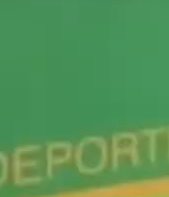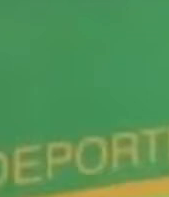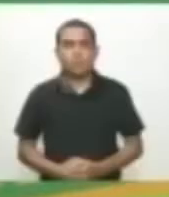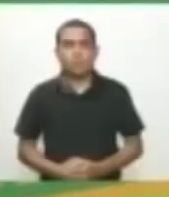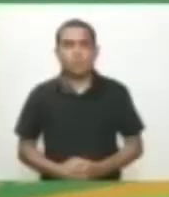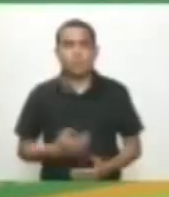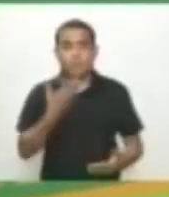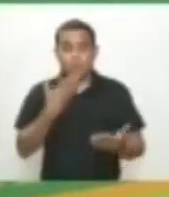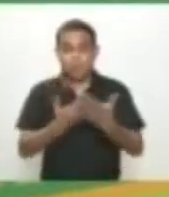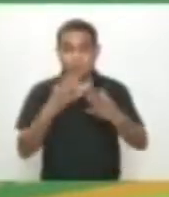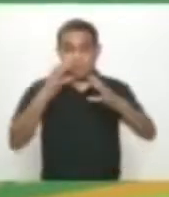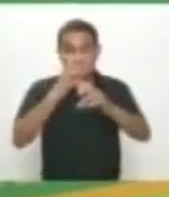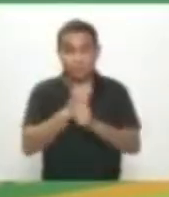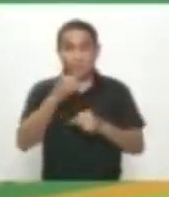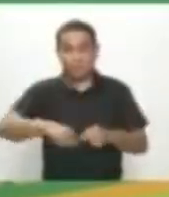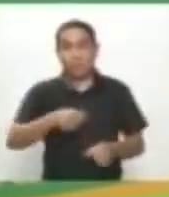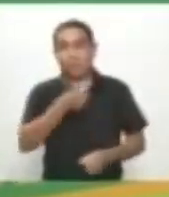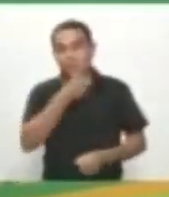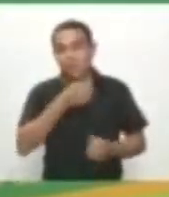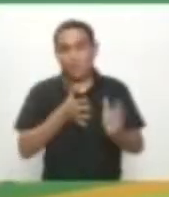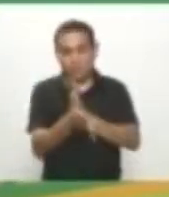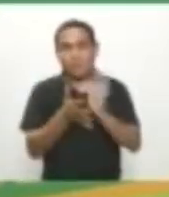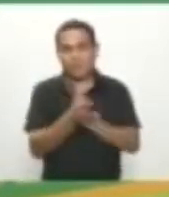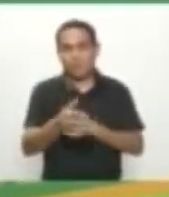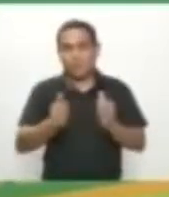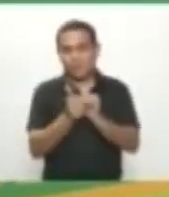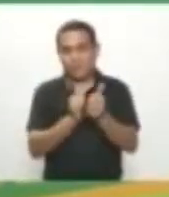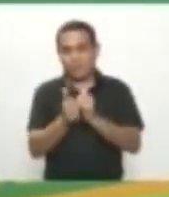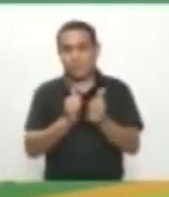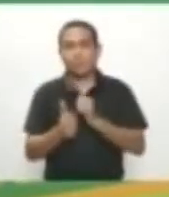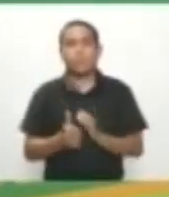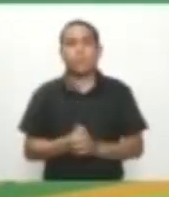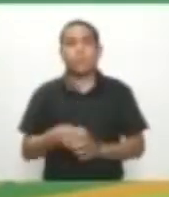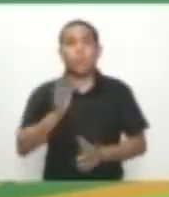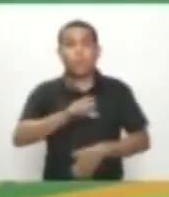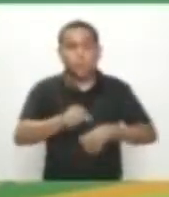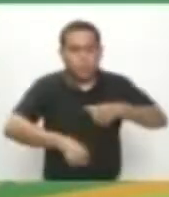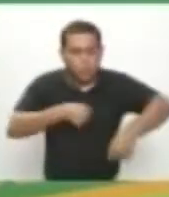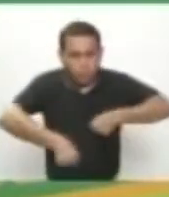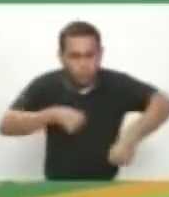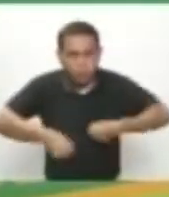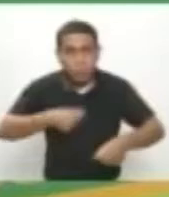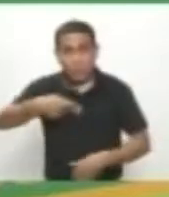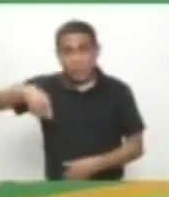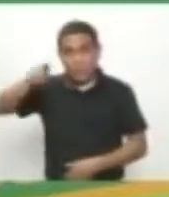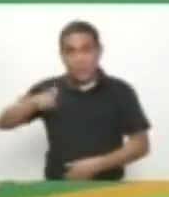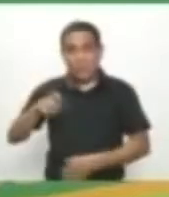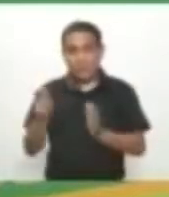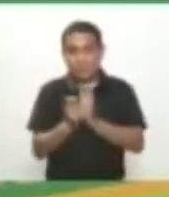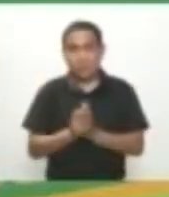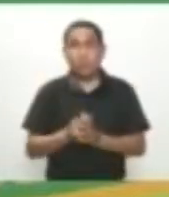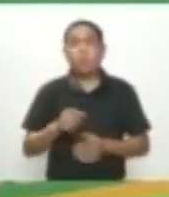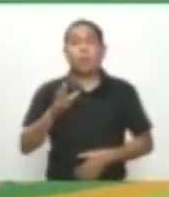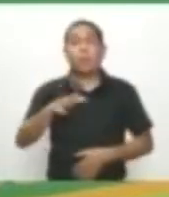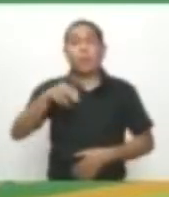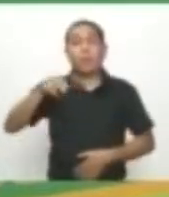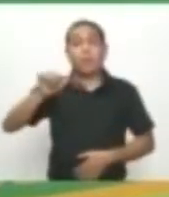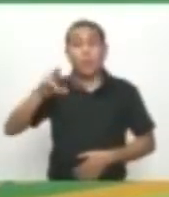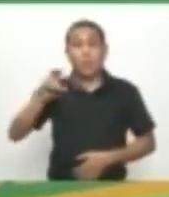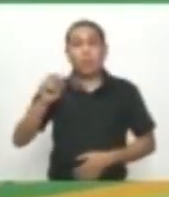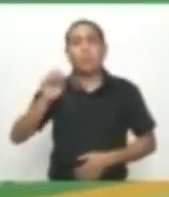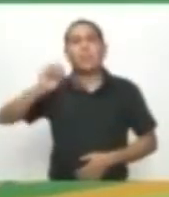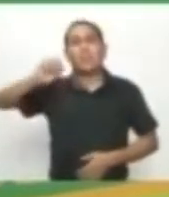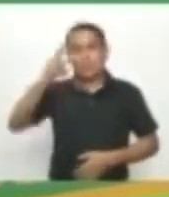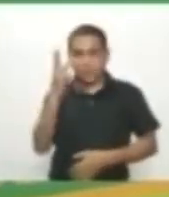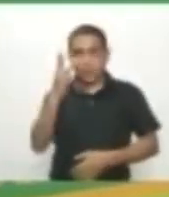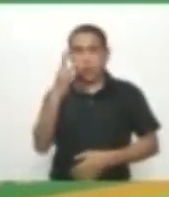Buenas noches, esta es la información deportiva. En la etapa 16 del Giro italiano, Nairo Quintana llegó hoy tercero, detrás de Nibali y